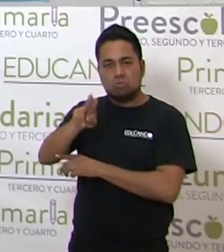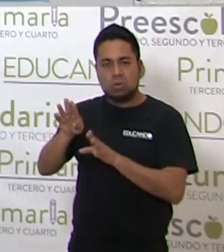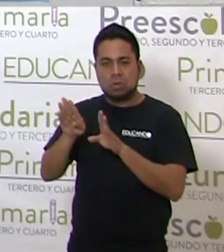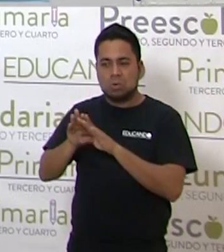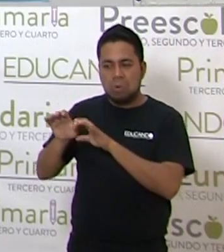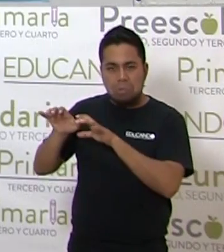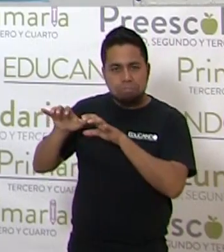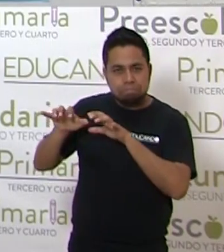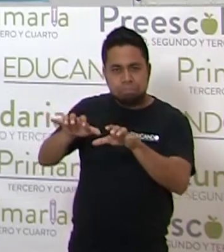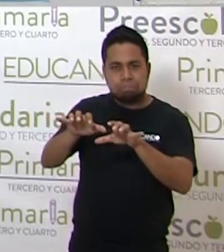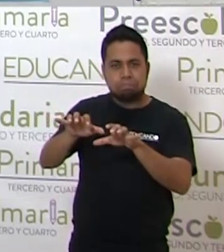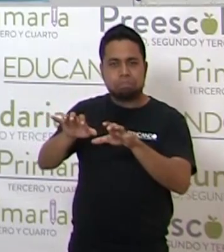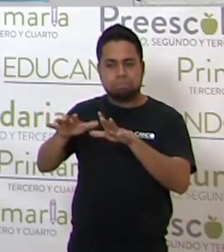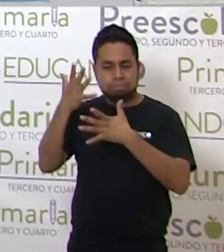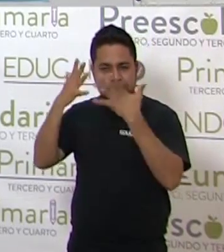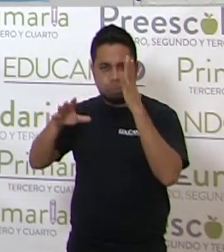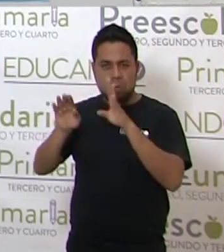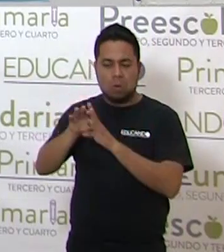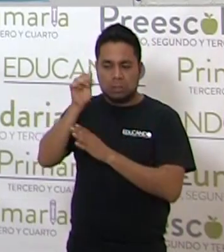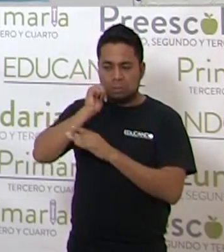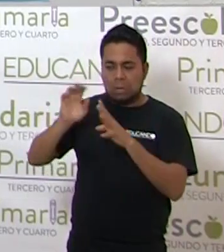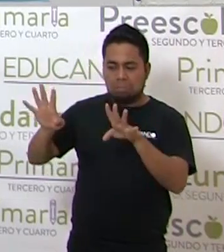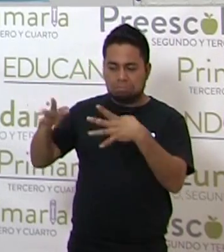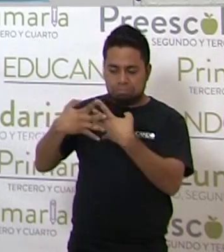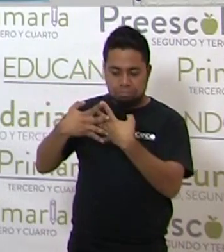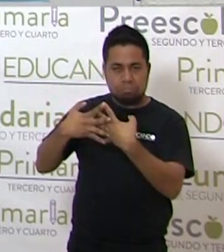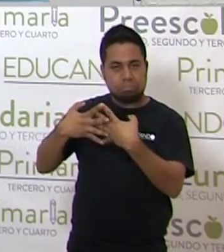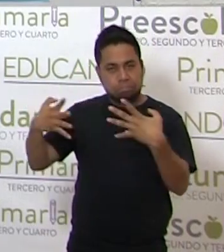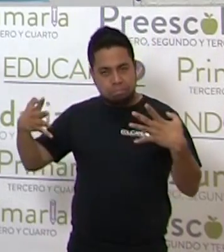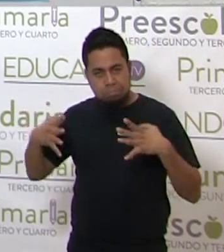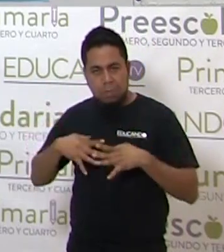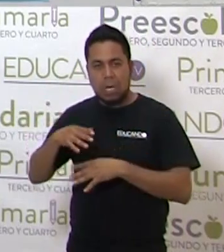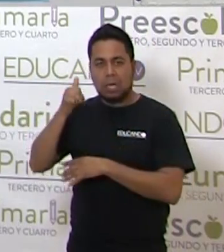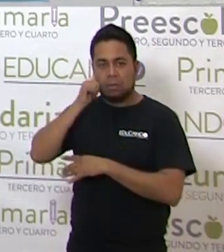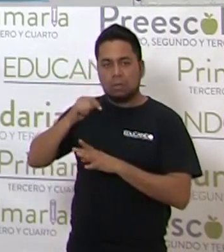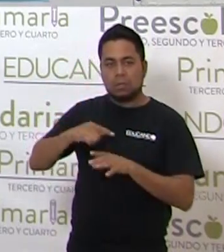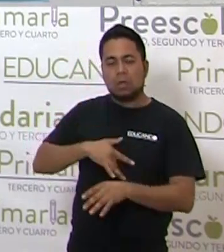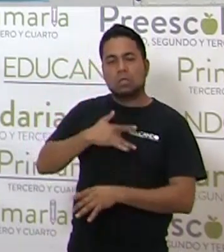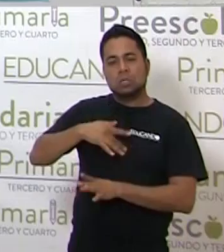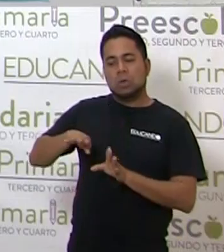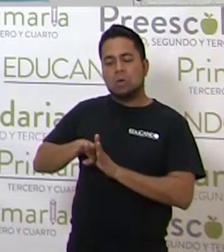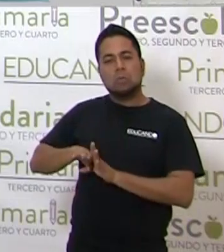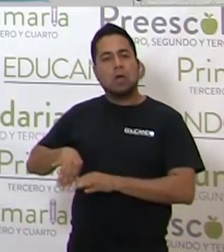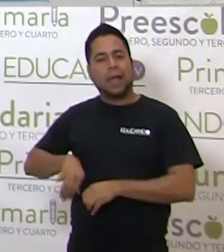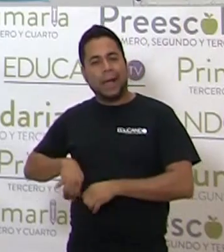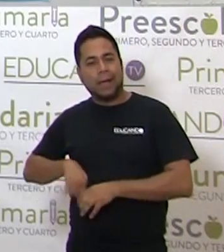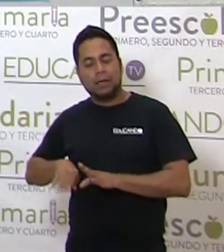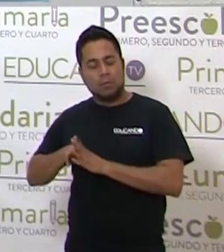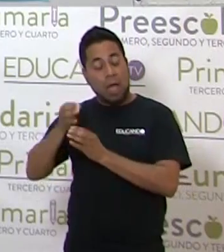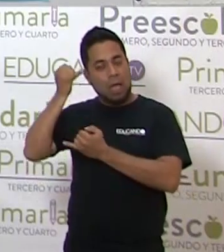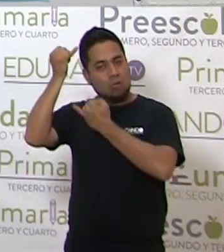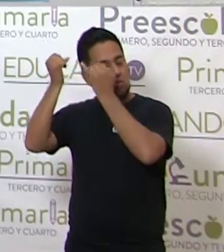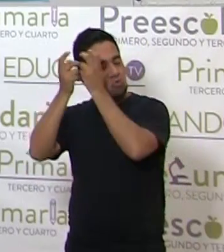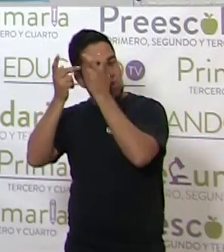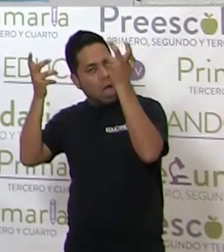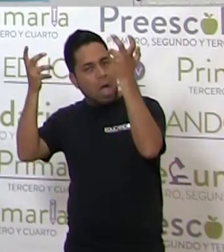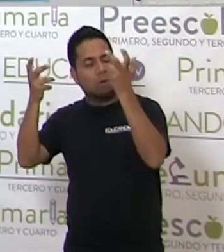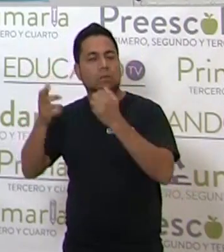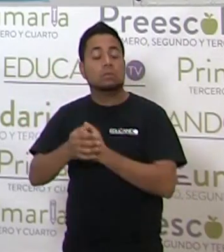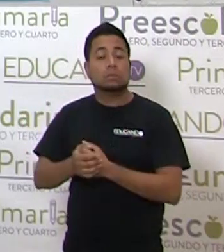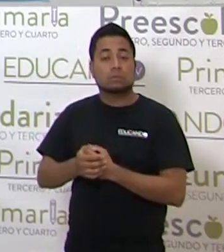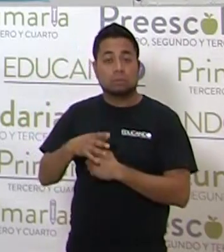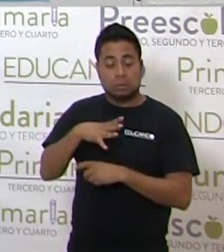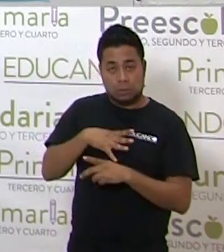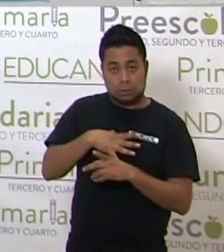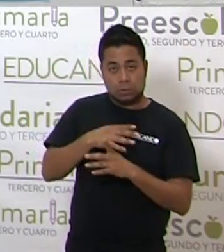en establos, entonces sí se me hace interesante imaginármelas. Bueno, entonces tiene una introducción, tiene